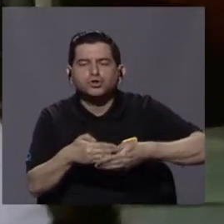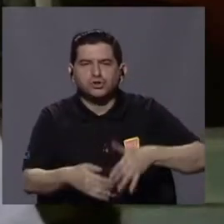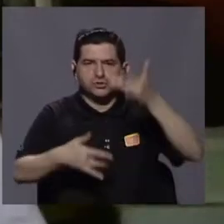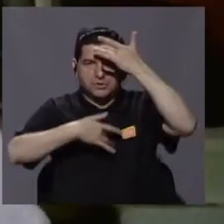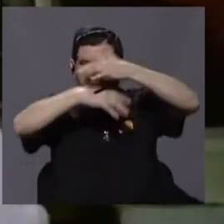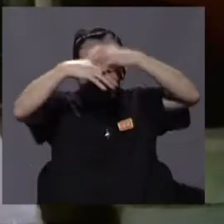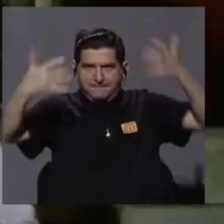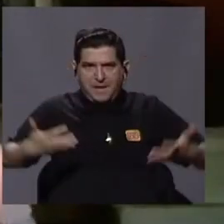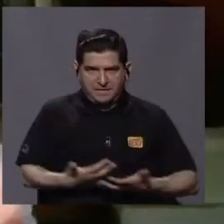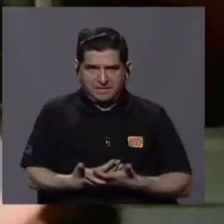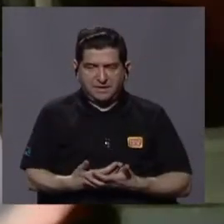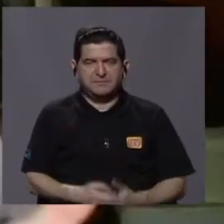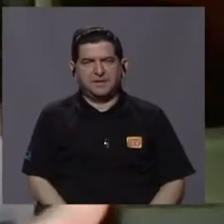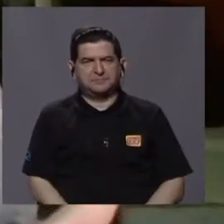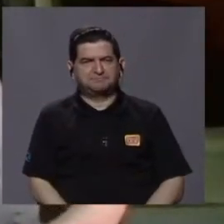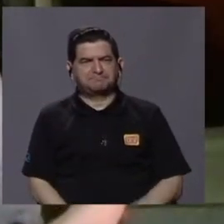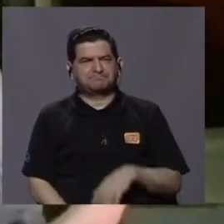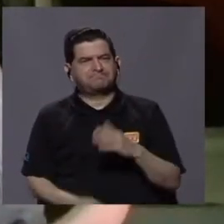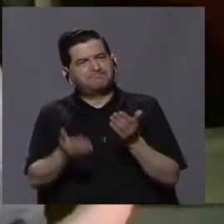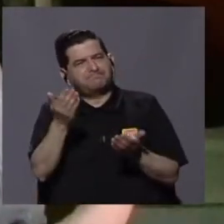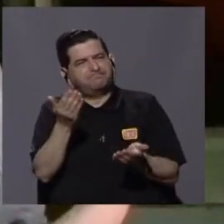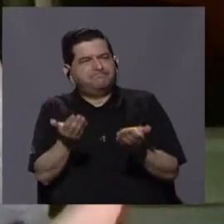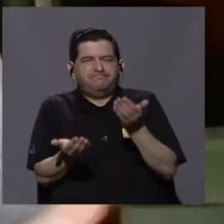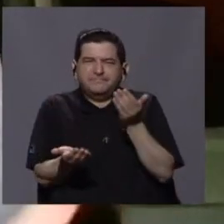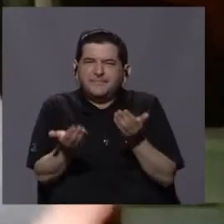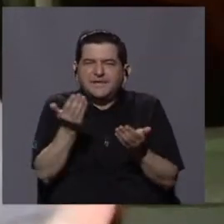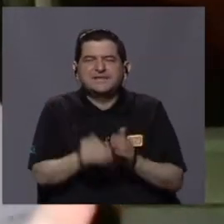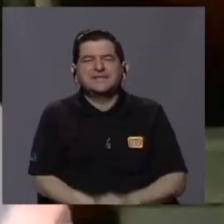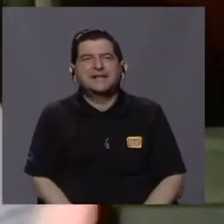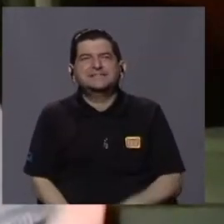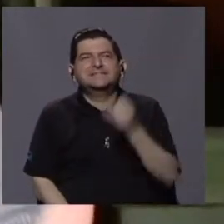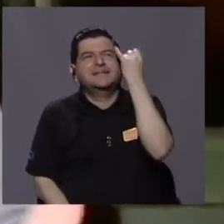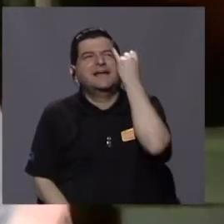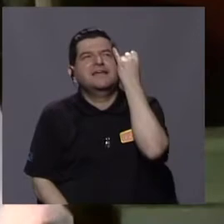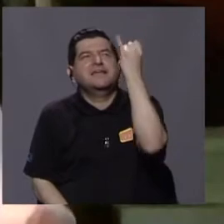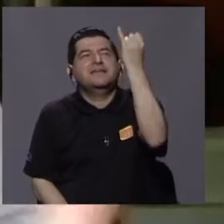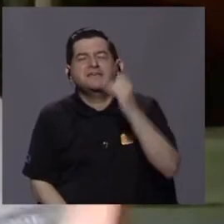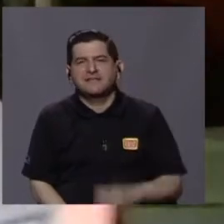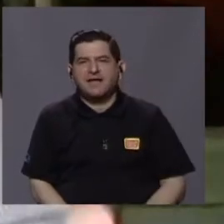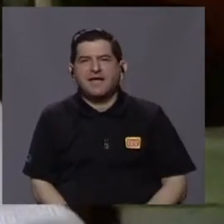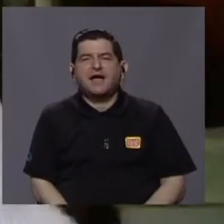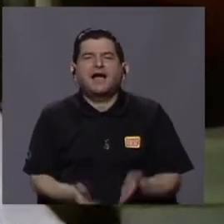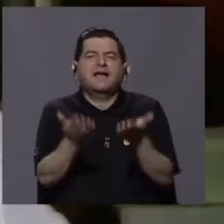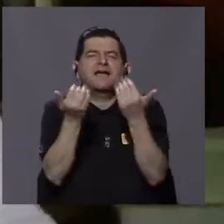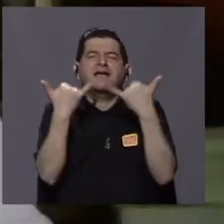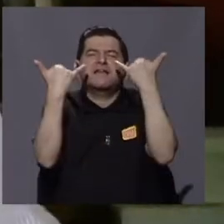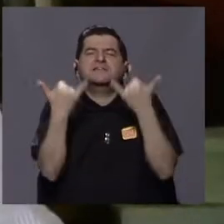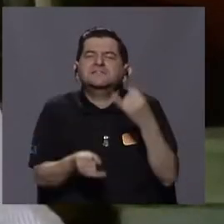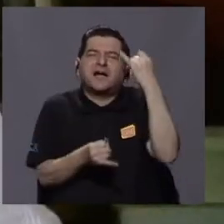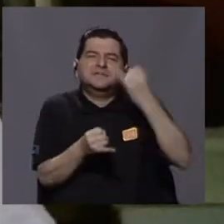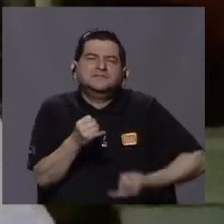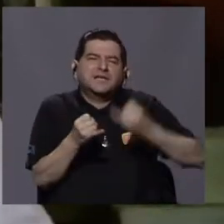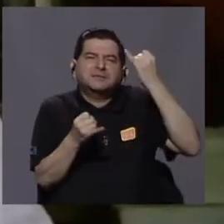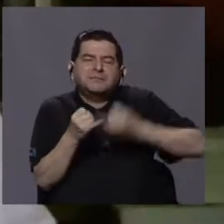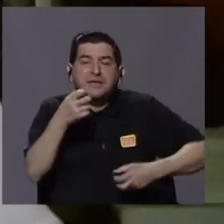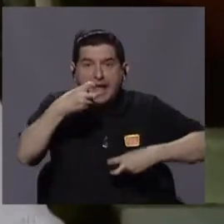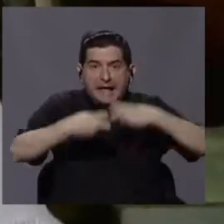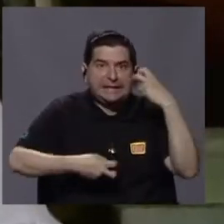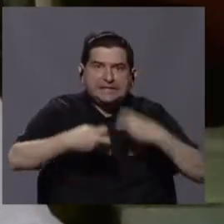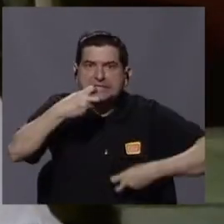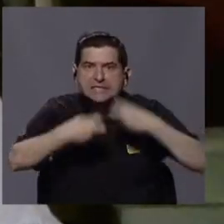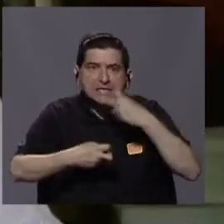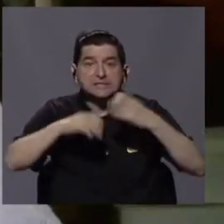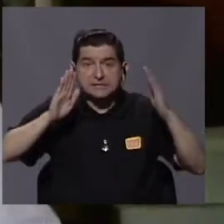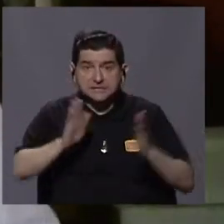creo que esto fue más la intención de ver que se acabase de una vez la crisis por la cual